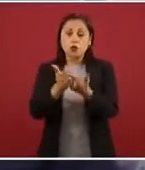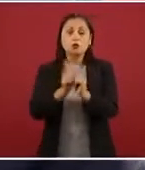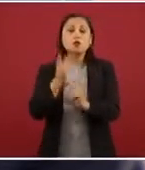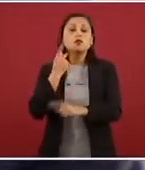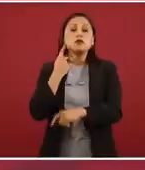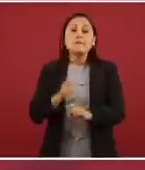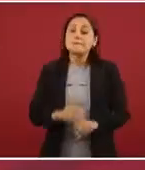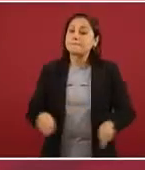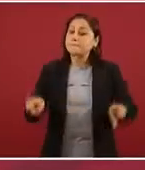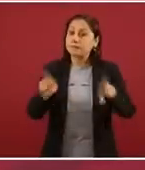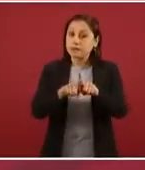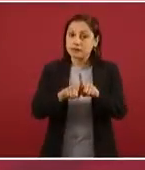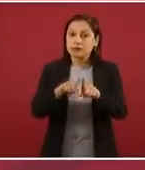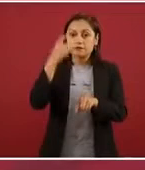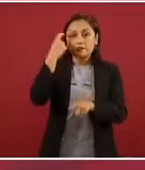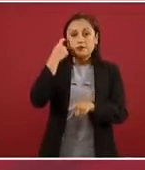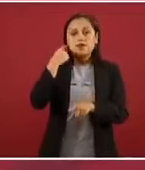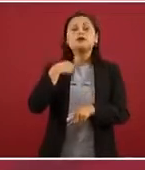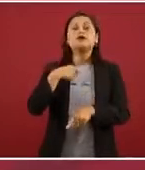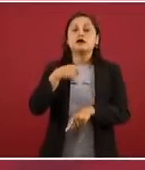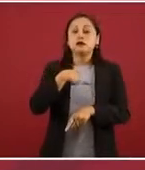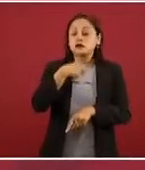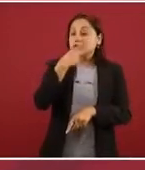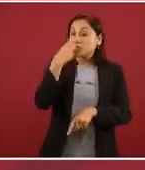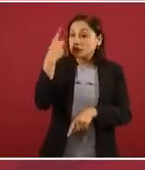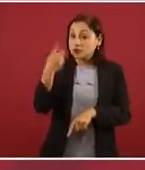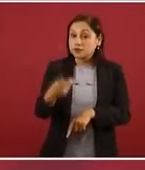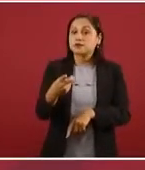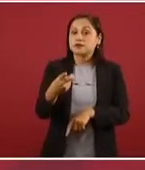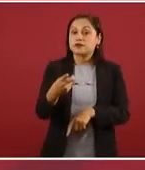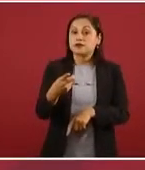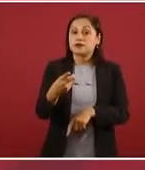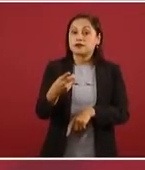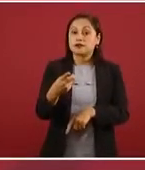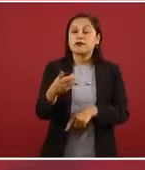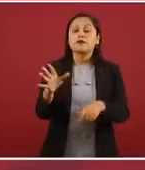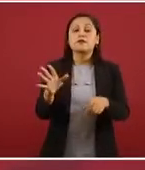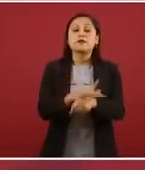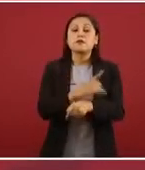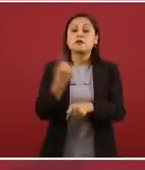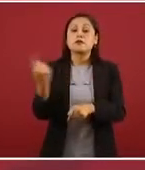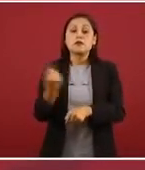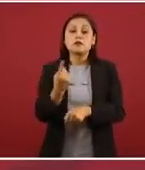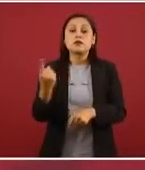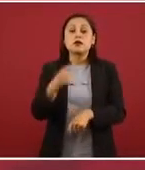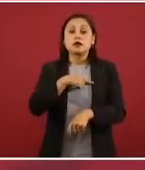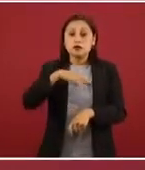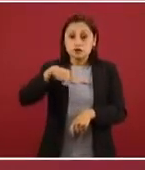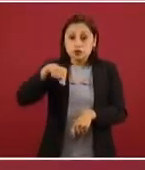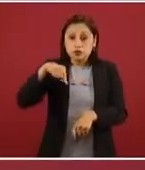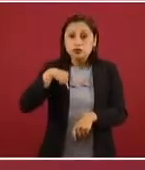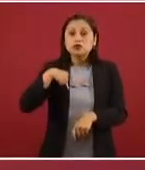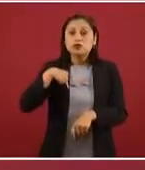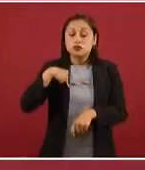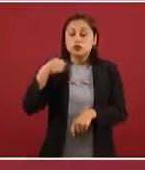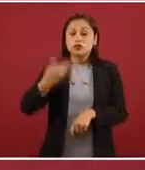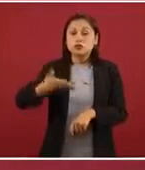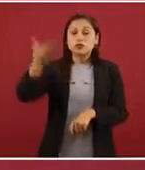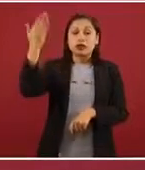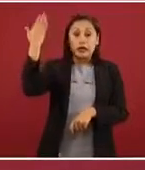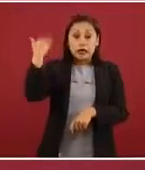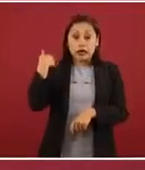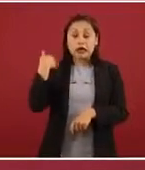Y les recordé de todo lo que padecimos de cuando se usaba el